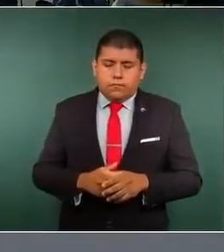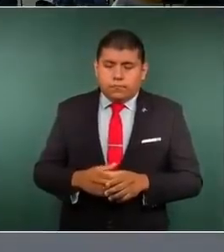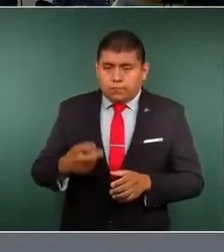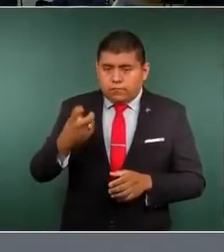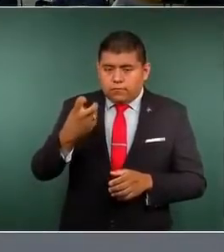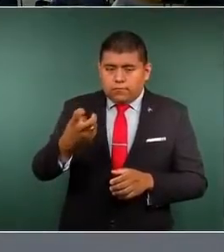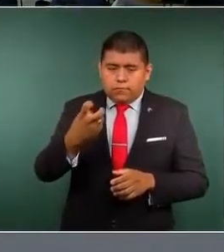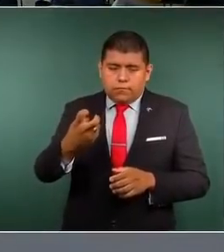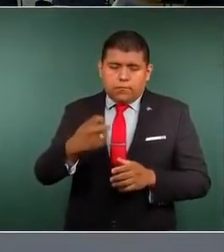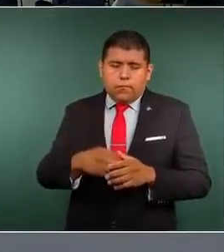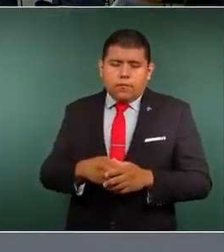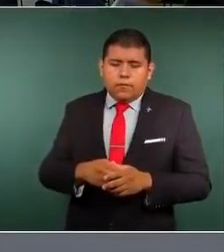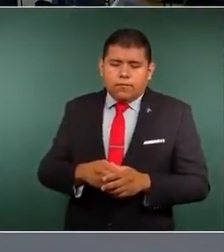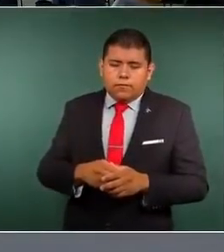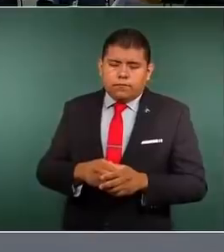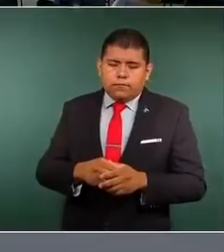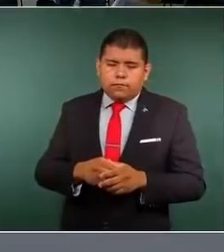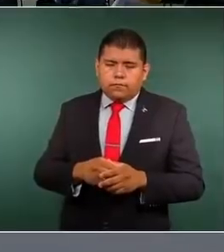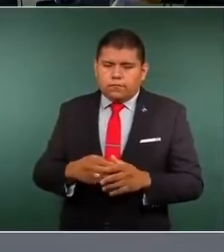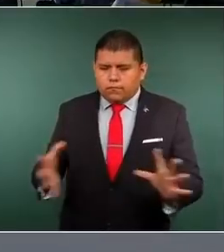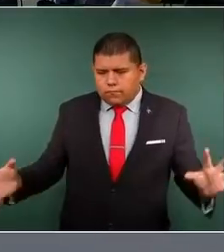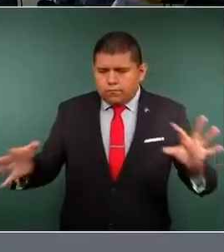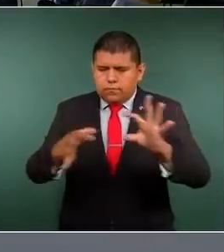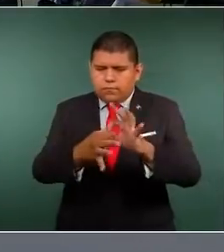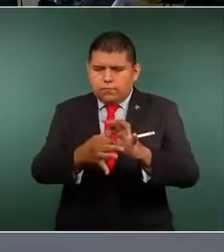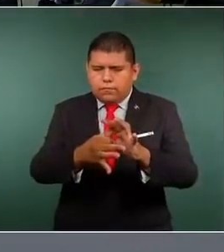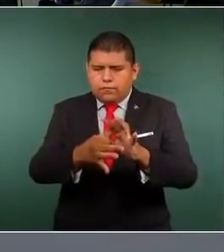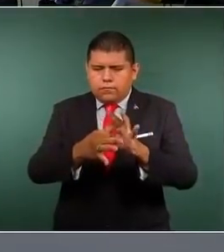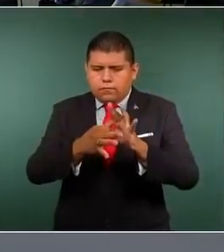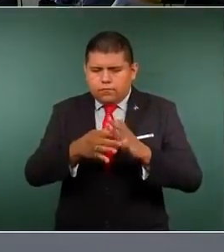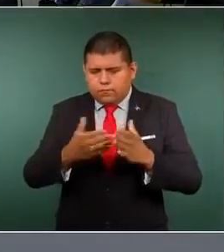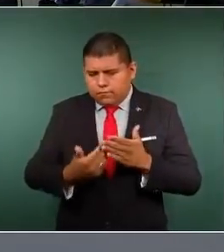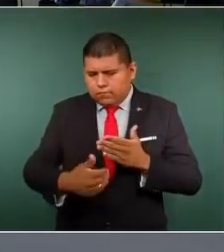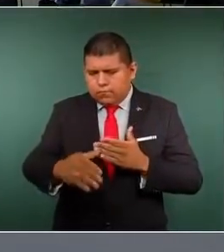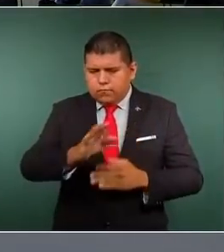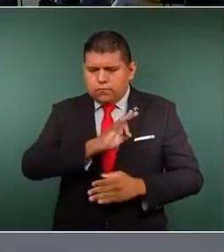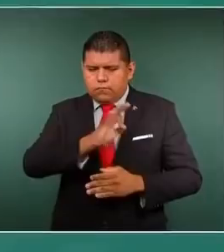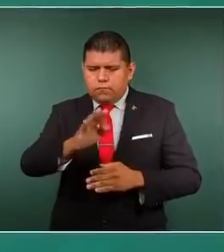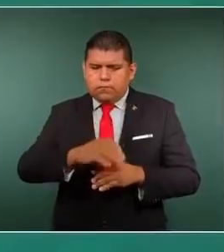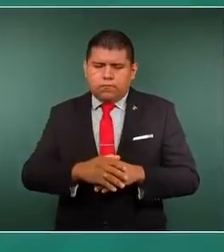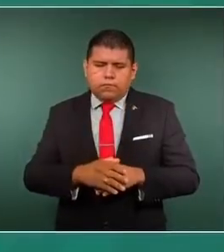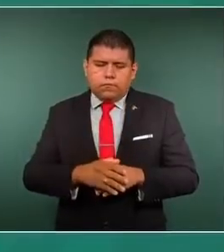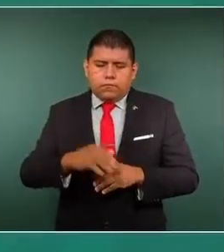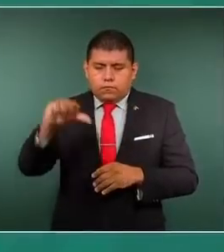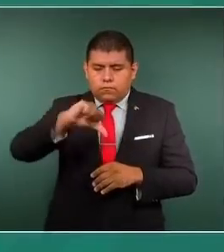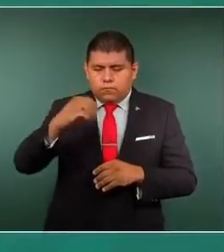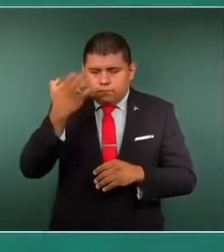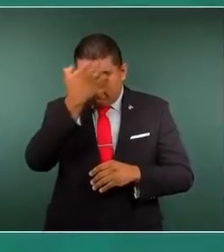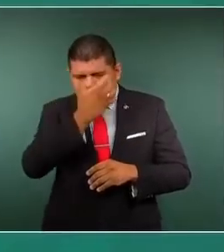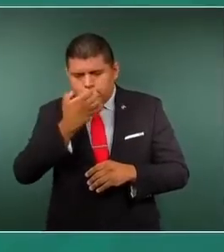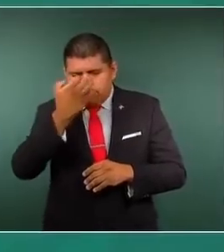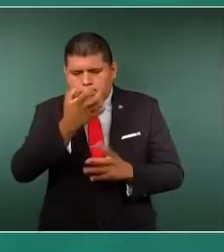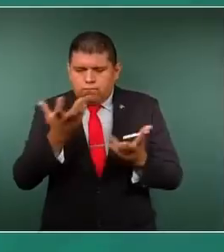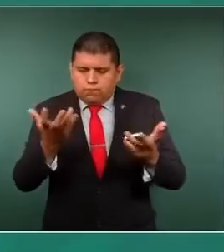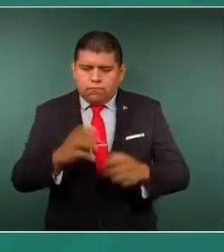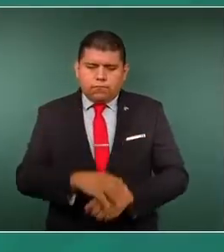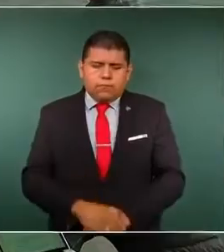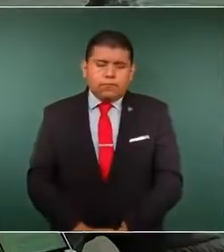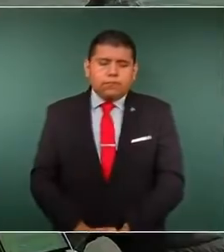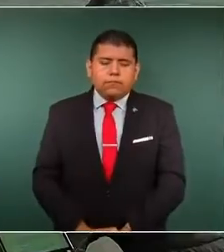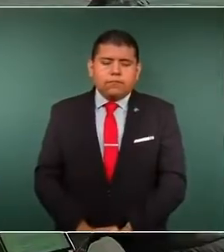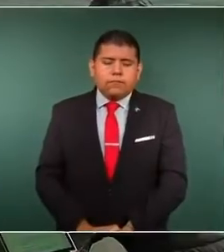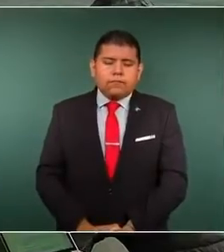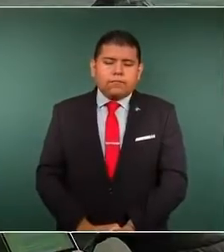construyó las complicidades que hoy están saliendo a flote